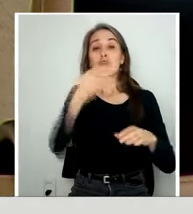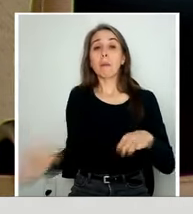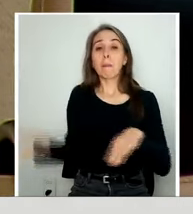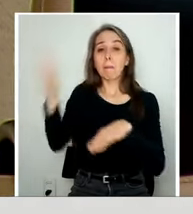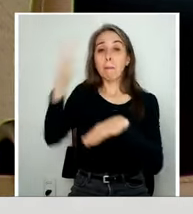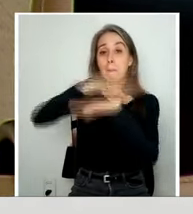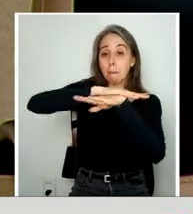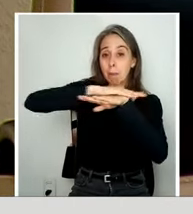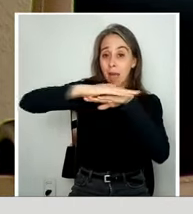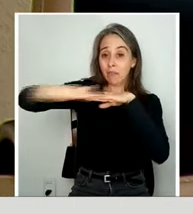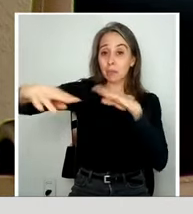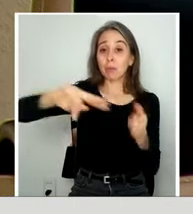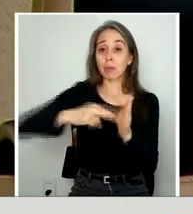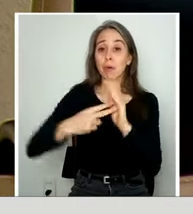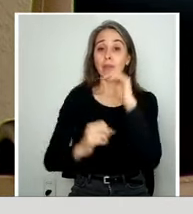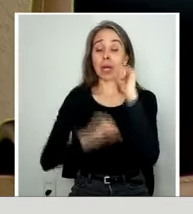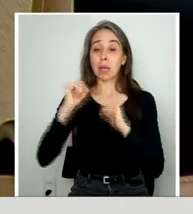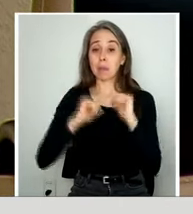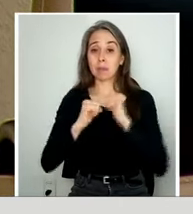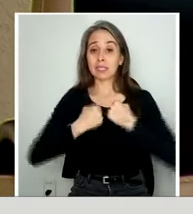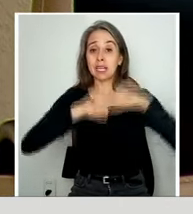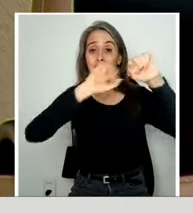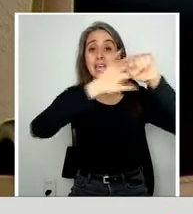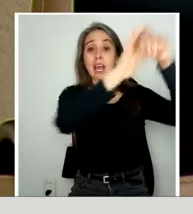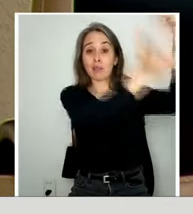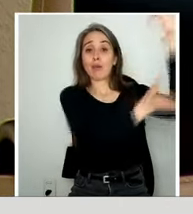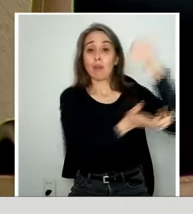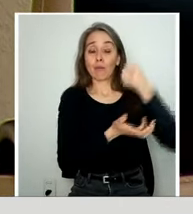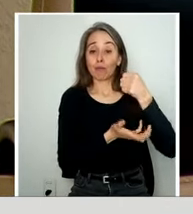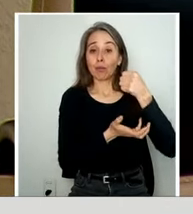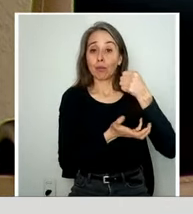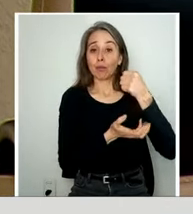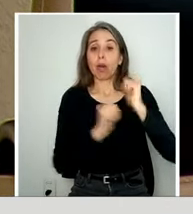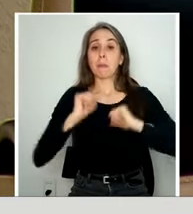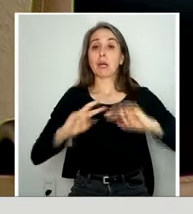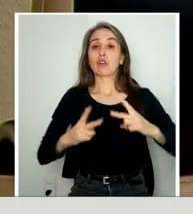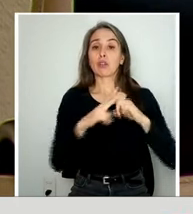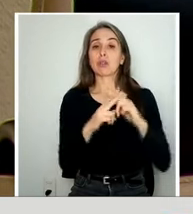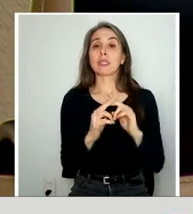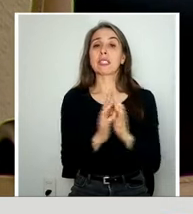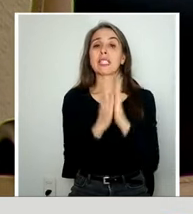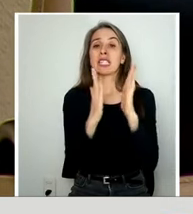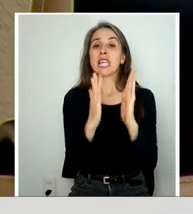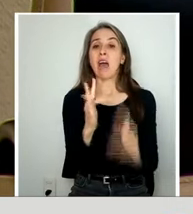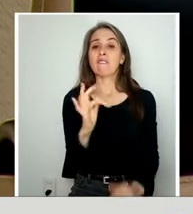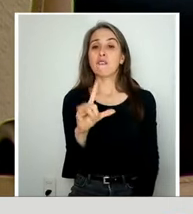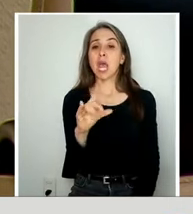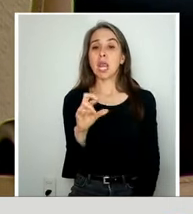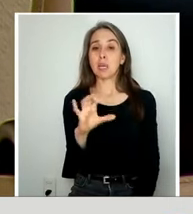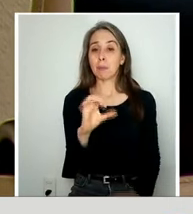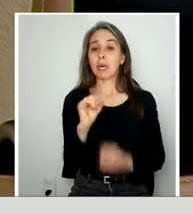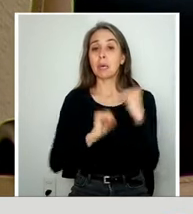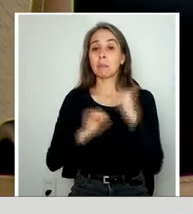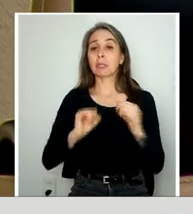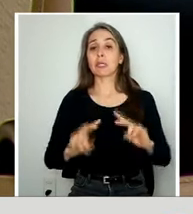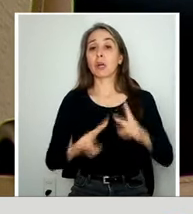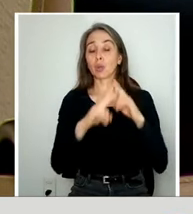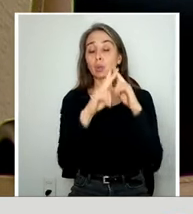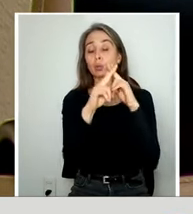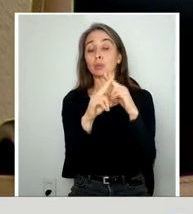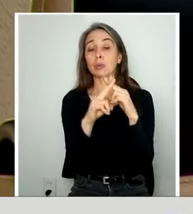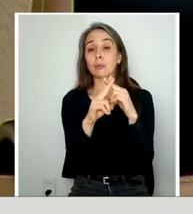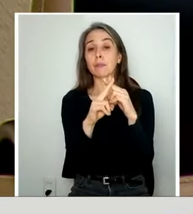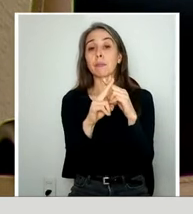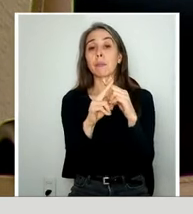que la empresa que se lo habría adjudicado en la constructora San Felipe una constructora cuyo ejecutivo